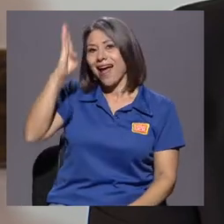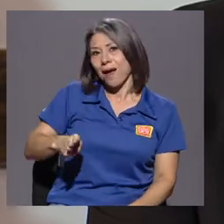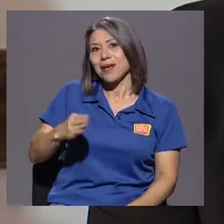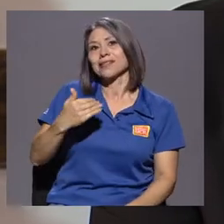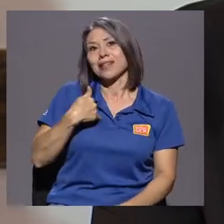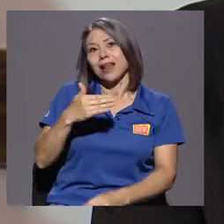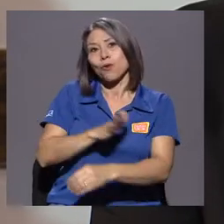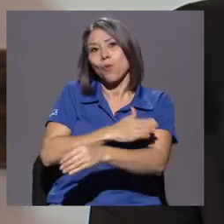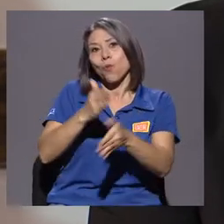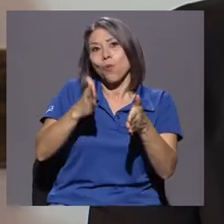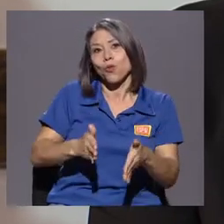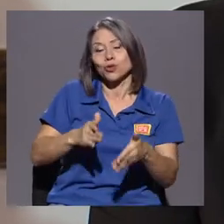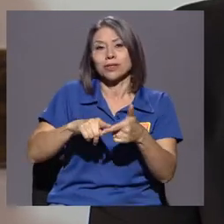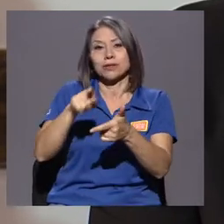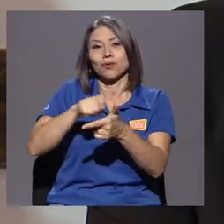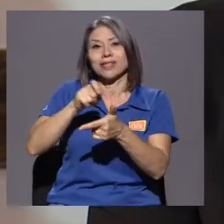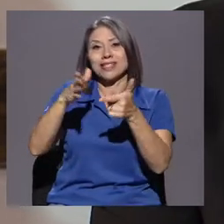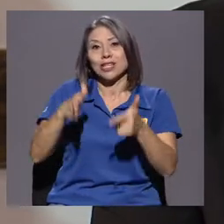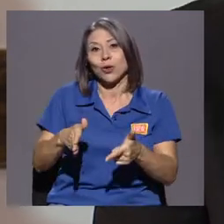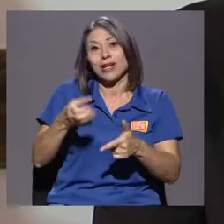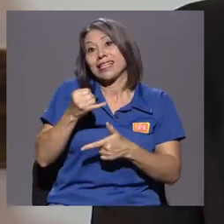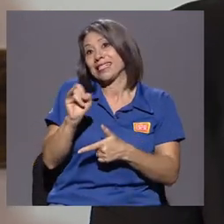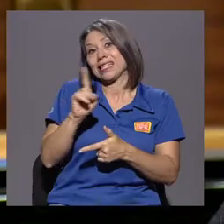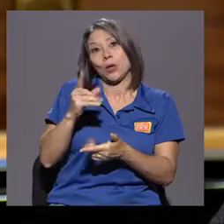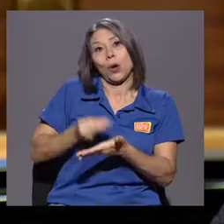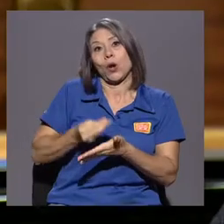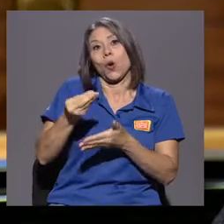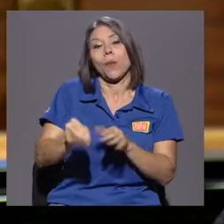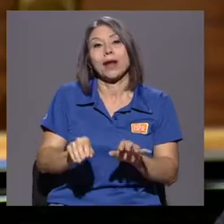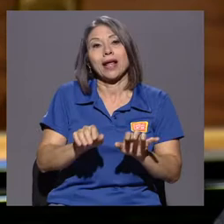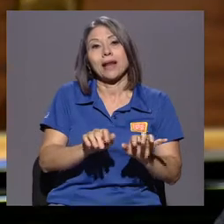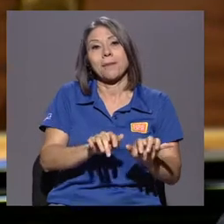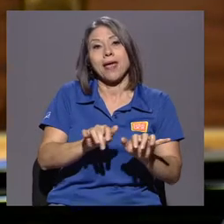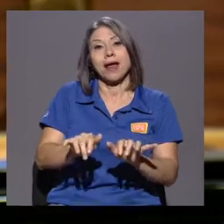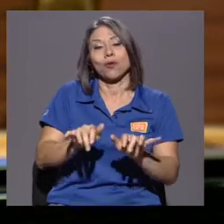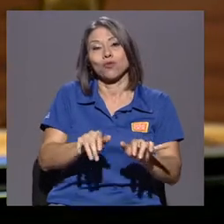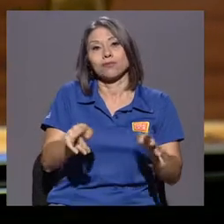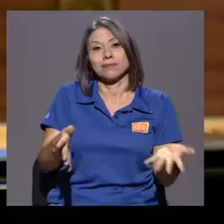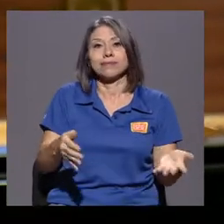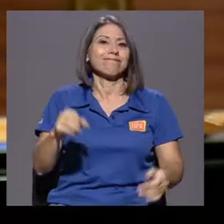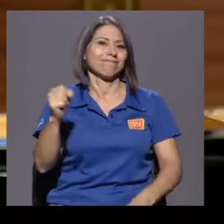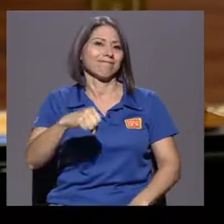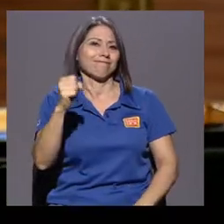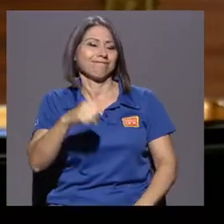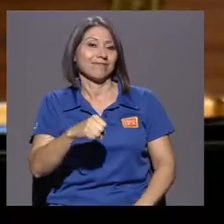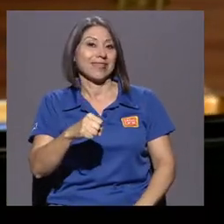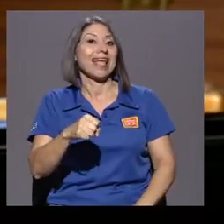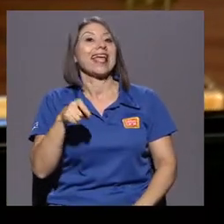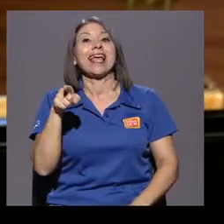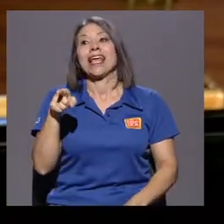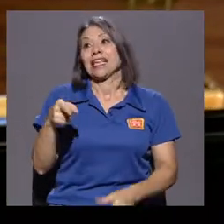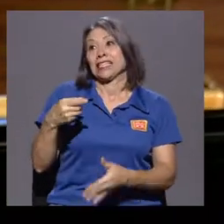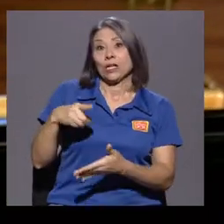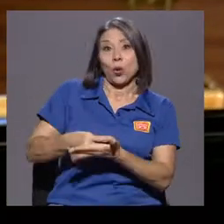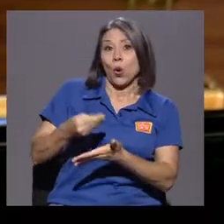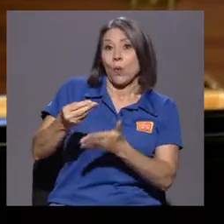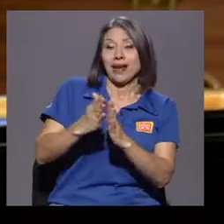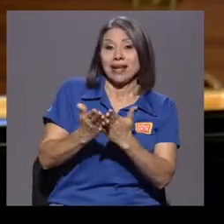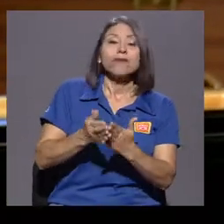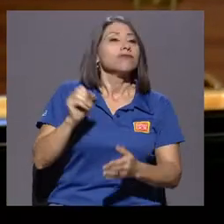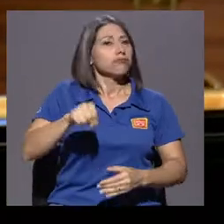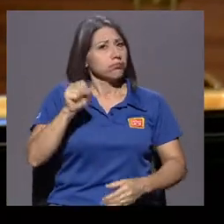músico y un escritor si no le compran el piano por supuesto del libro hicieron sacrificios económicos